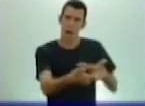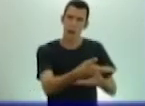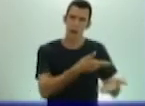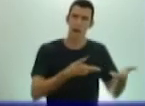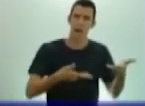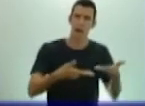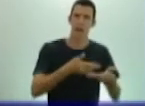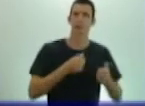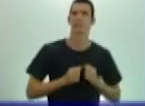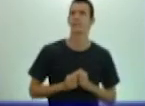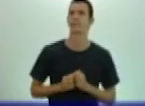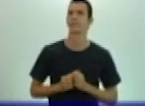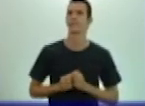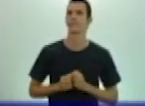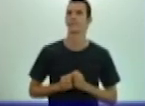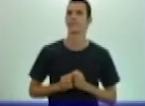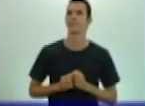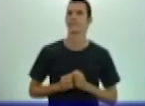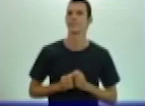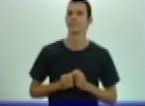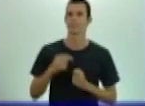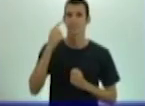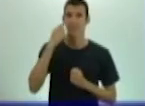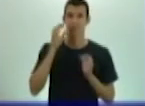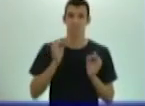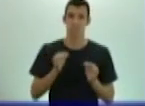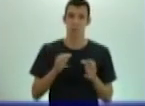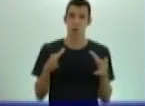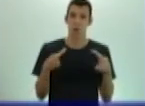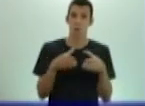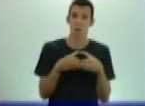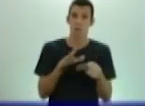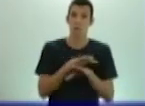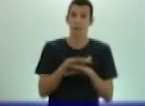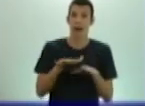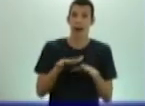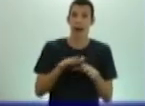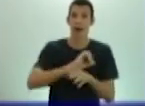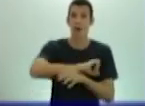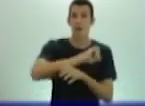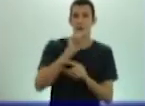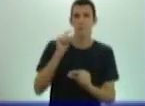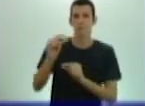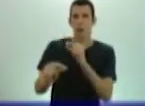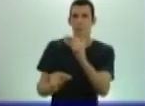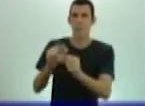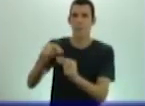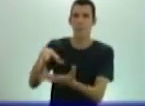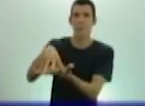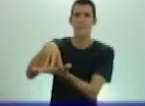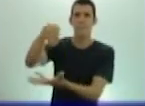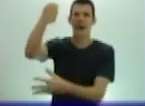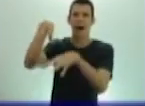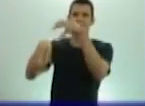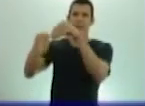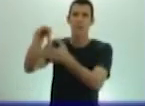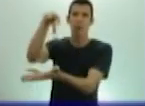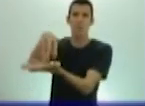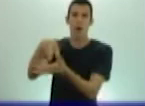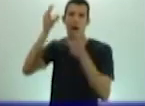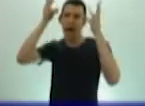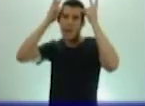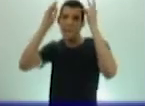contra la explotación, ha ocupado el Palacio de Invierno. El gobierno provisional ha sido detenido, han